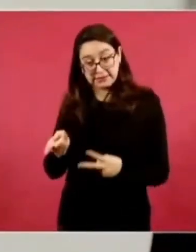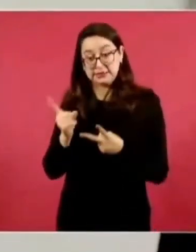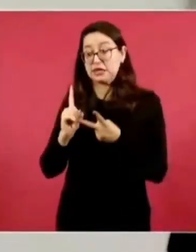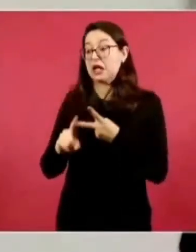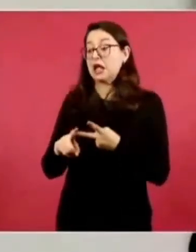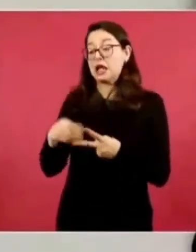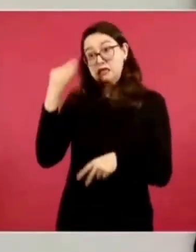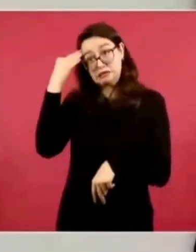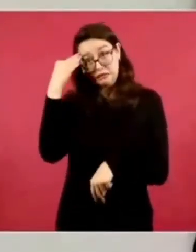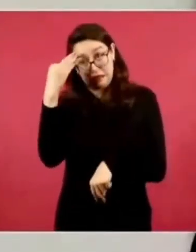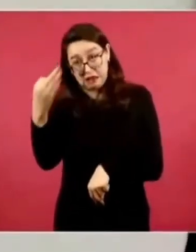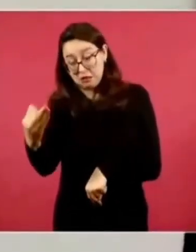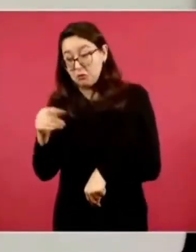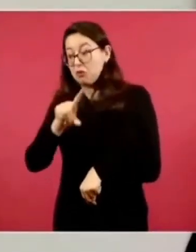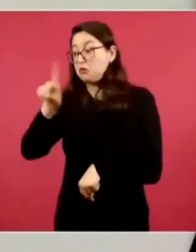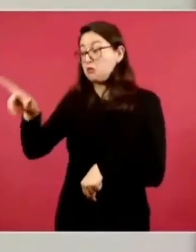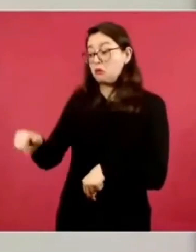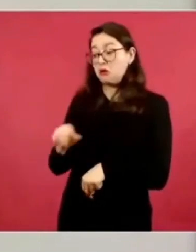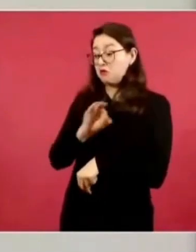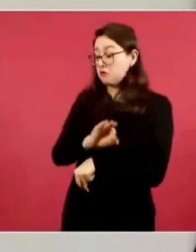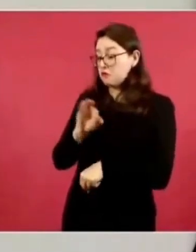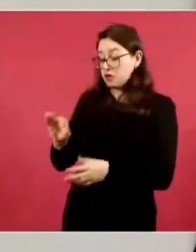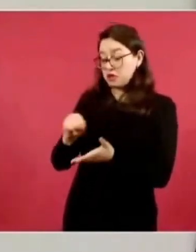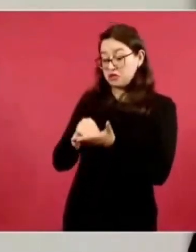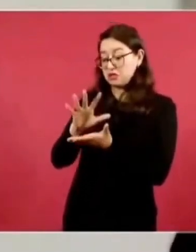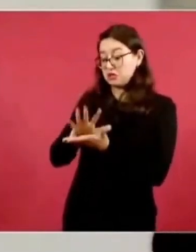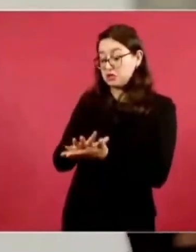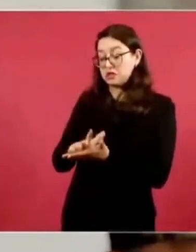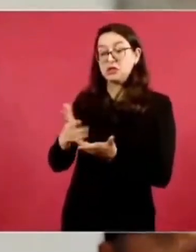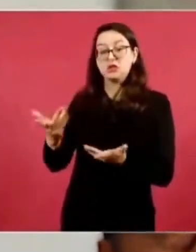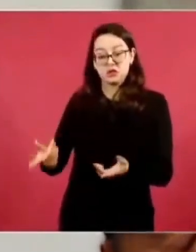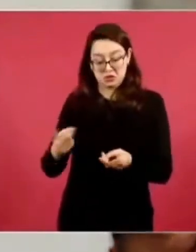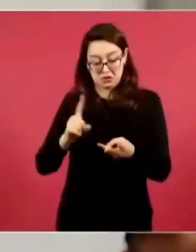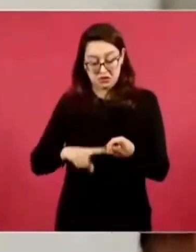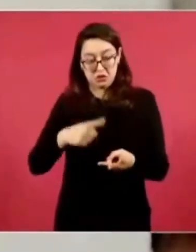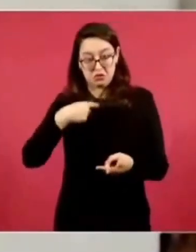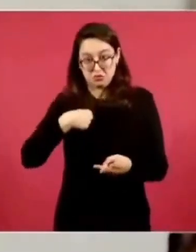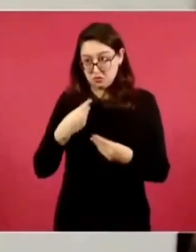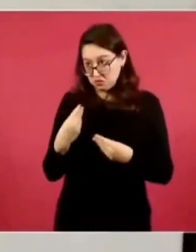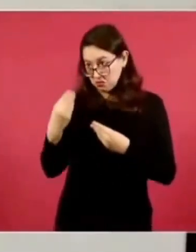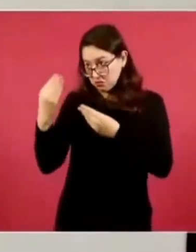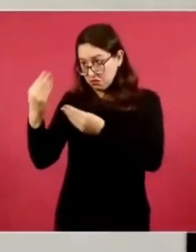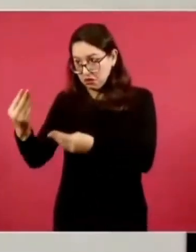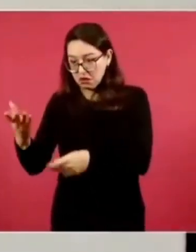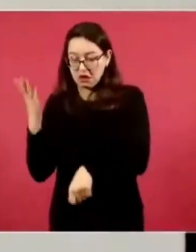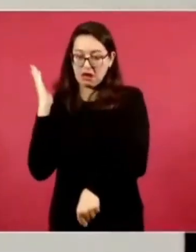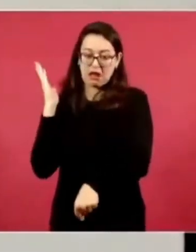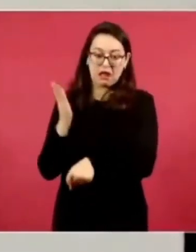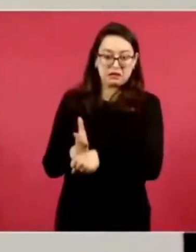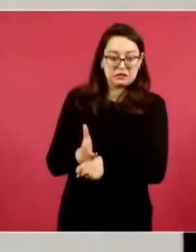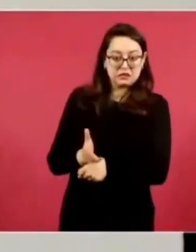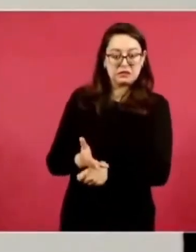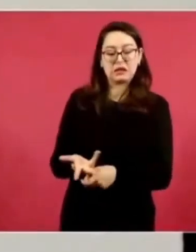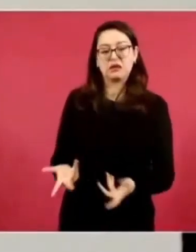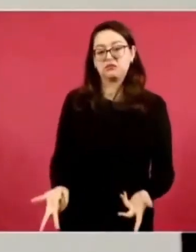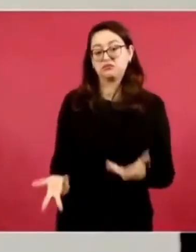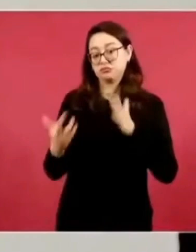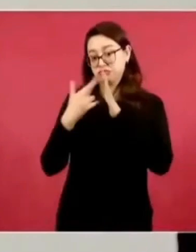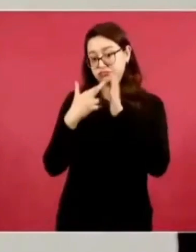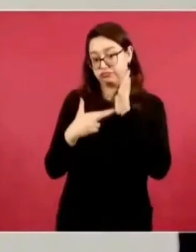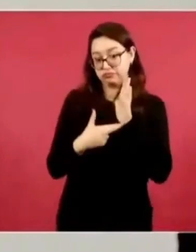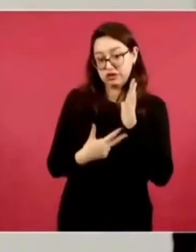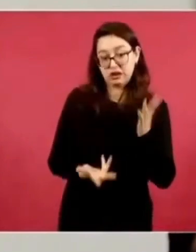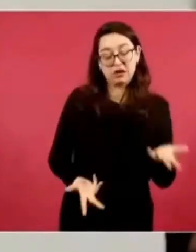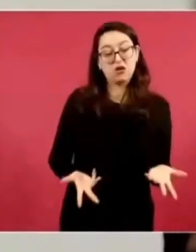fechas, un trimestre. Si usted dice entrégamelo y uno se acerca y se lo entrega, te castigan, porque viene en el reglamento. No